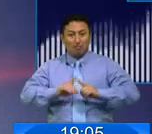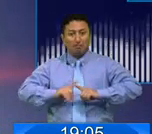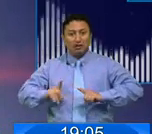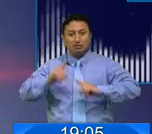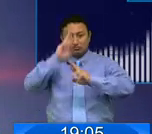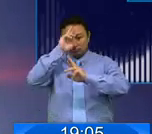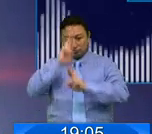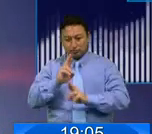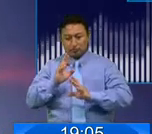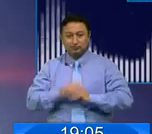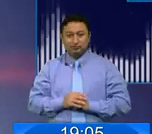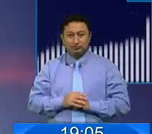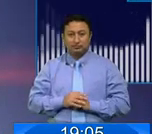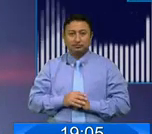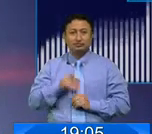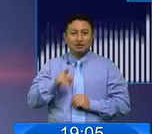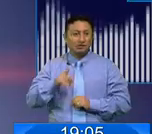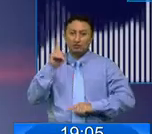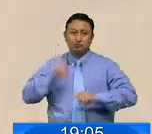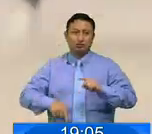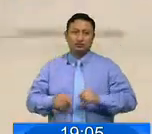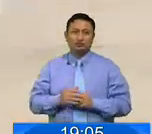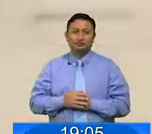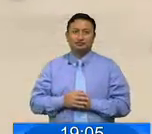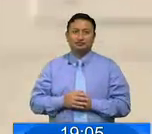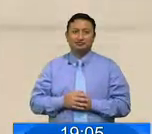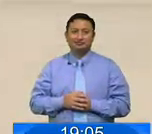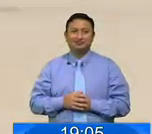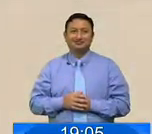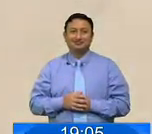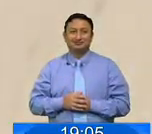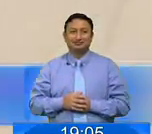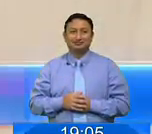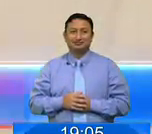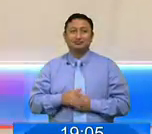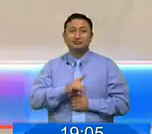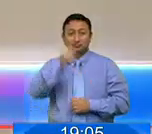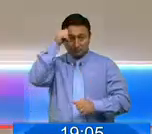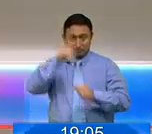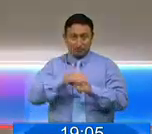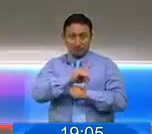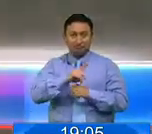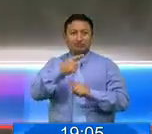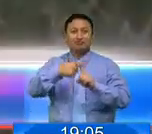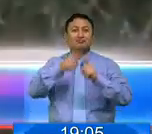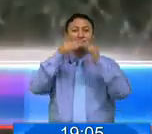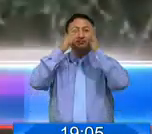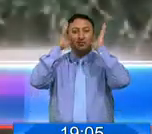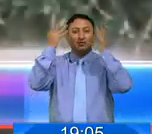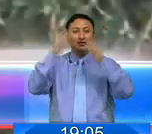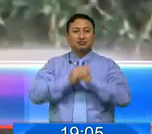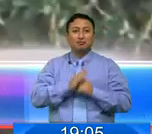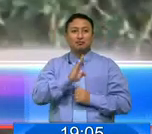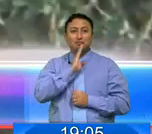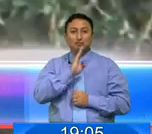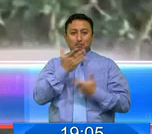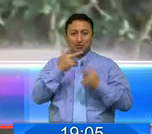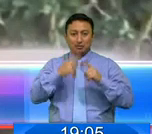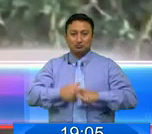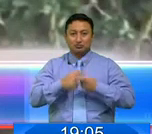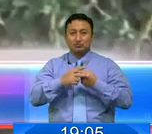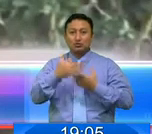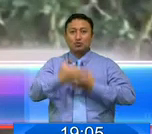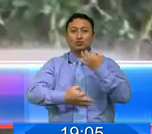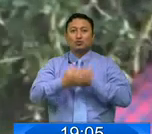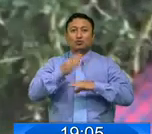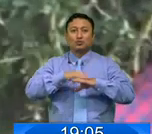de honor, de que eso no debe darse". Recordó también que para diciembre está previsto que empiece en Bélgica la acusación realizada por